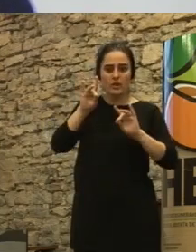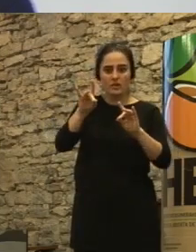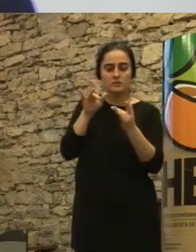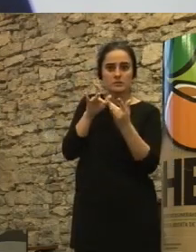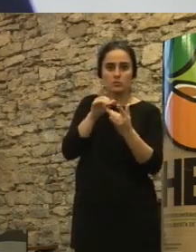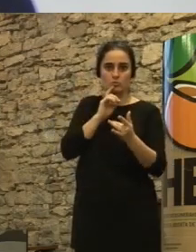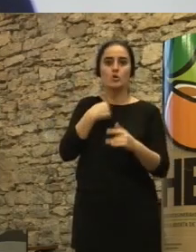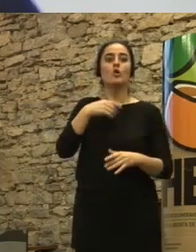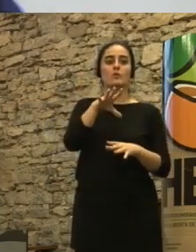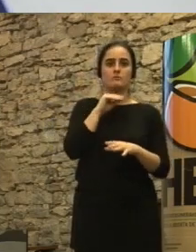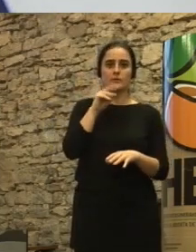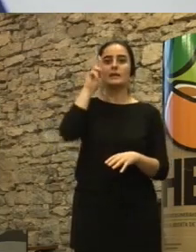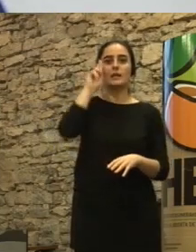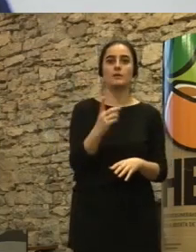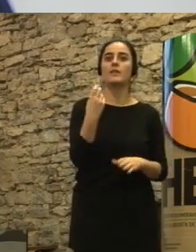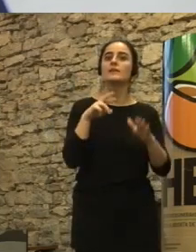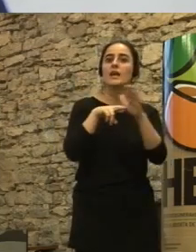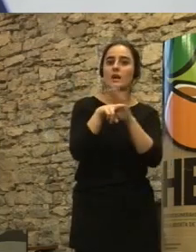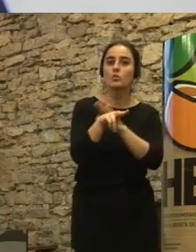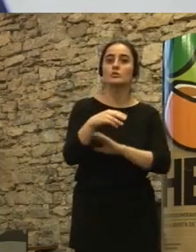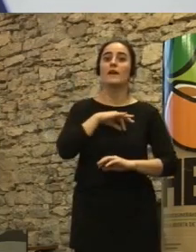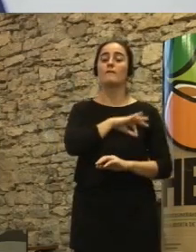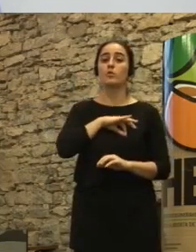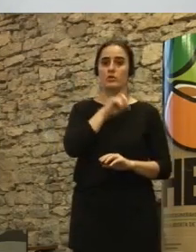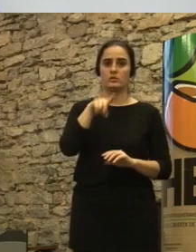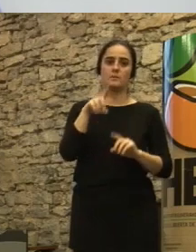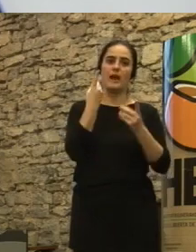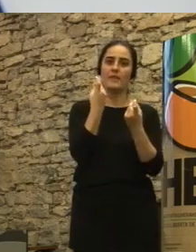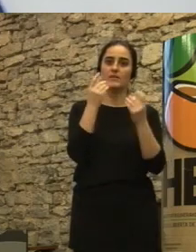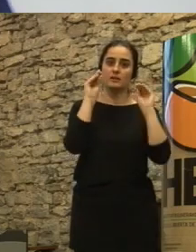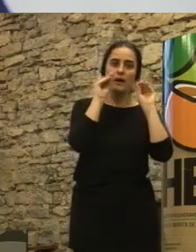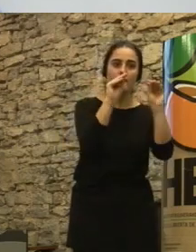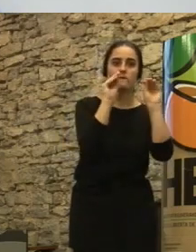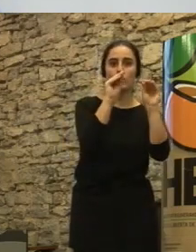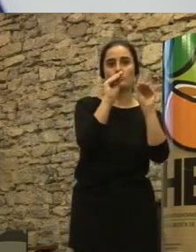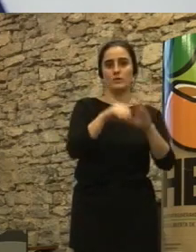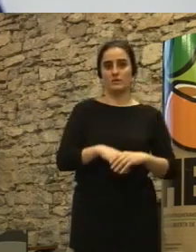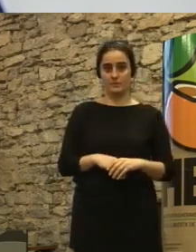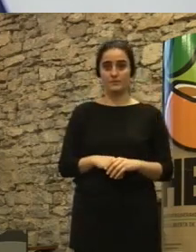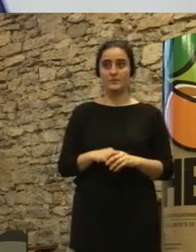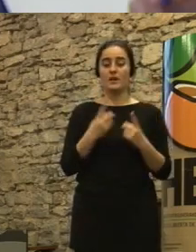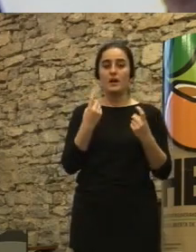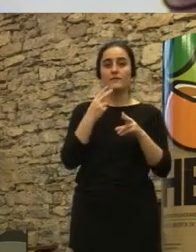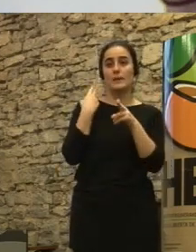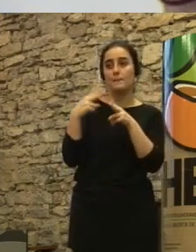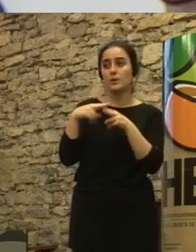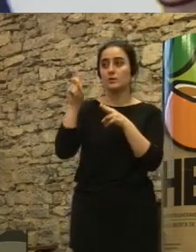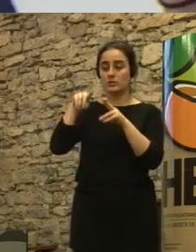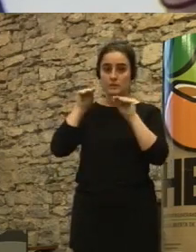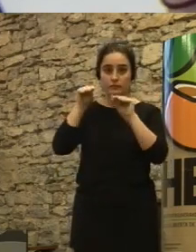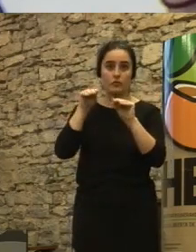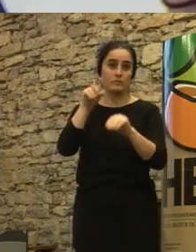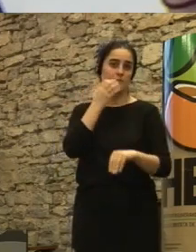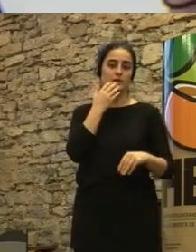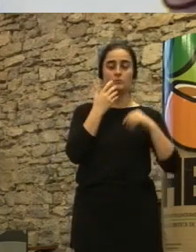y lo respeto. Entonces, ¿qué es lo que hace falta? Hay que dotar de medios y hay que formar a los funcionarios y a los trabajadores, ¿no?, que tratan estas cosas, a las UITs, a los responsables políticos. Otra cosa que nos ha pasado ha